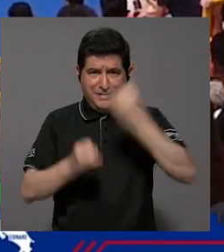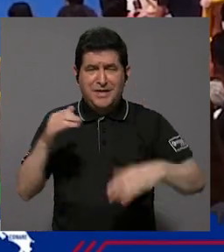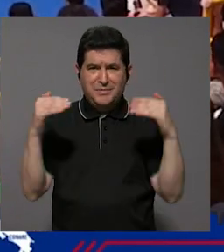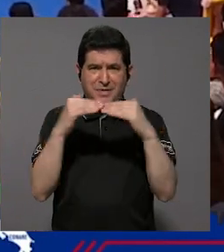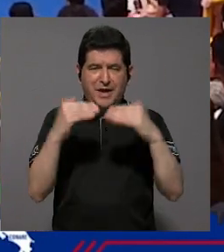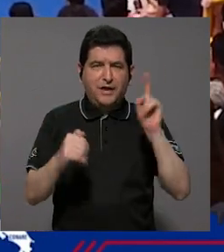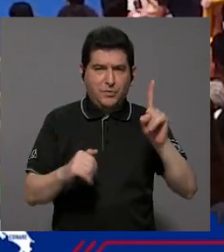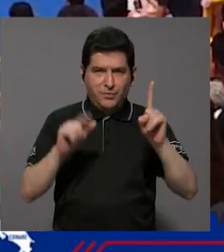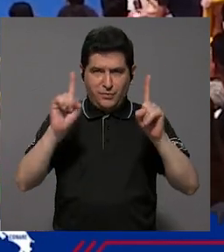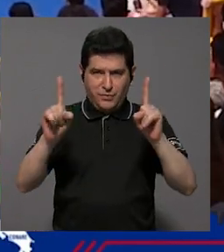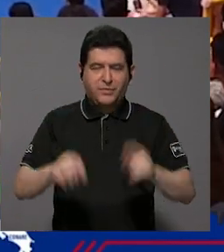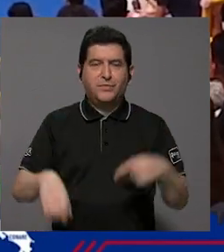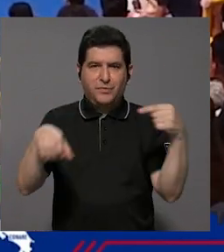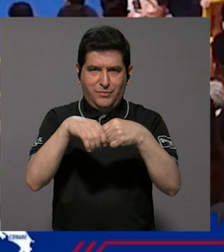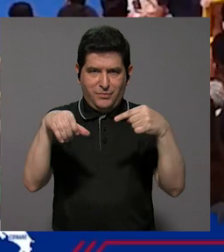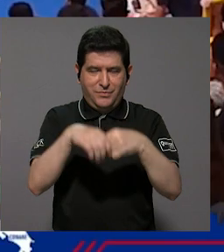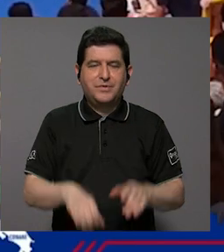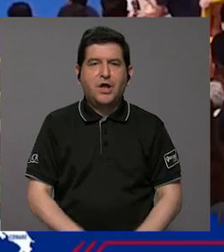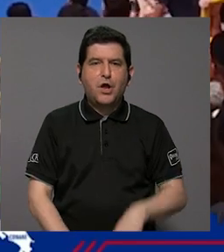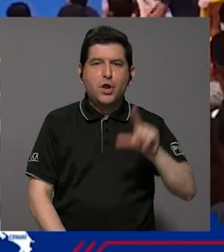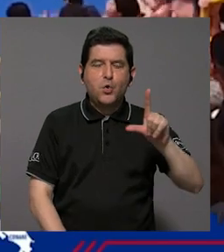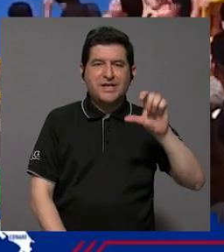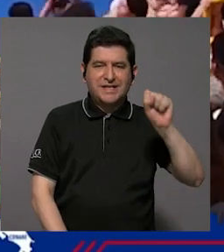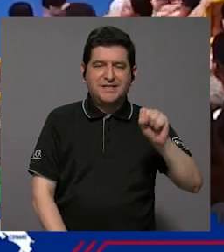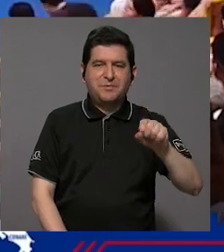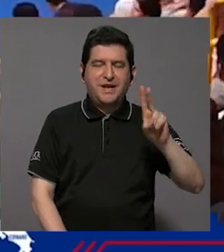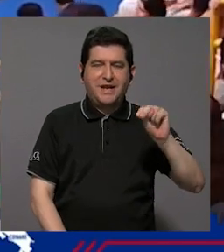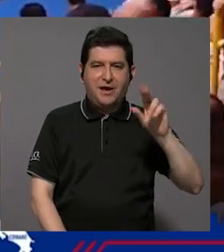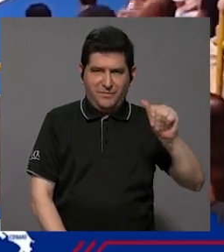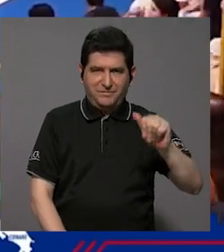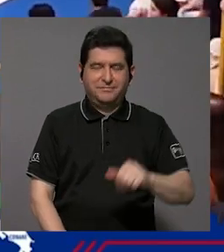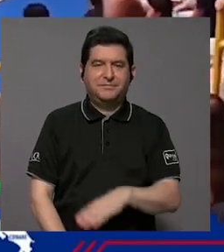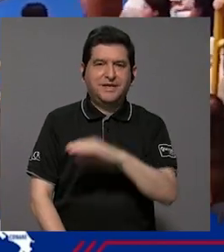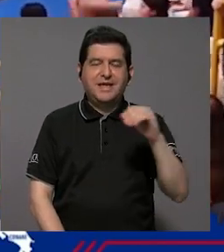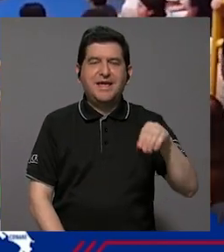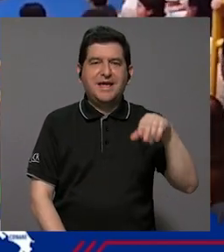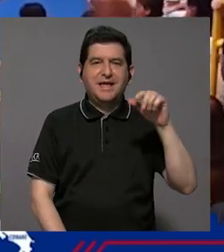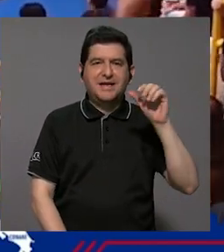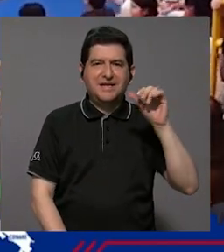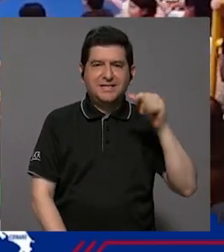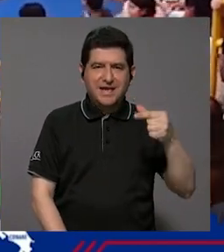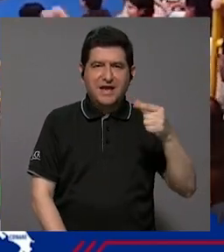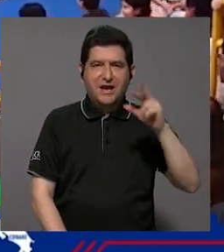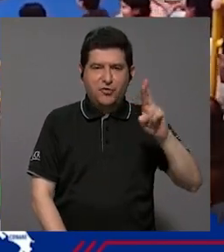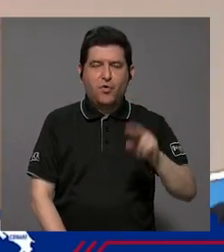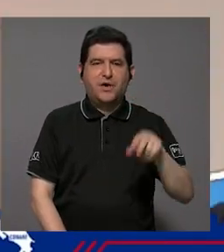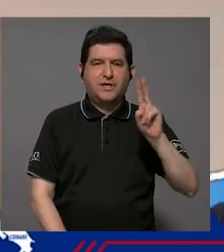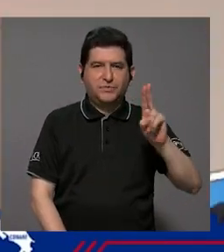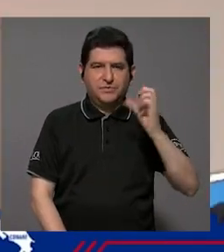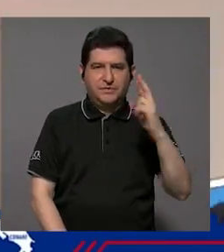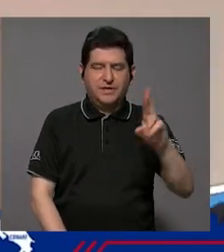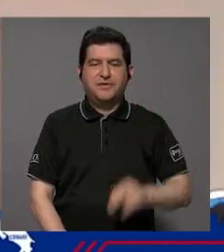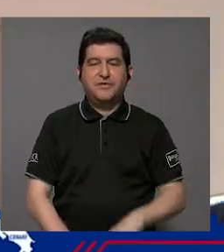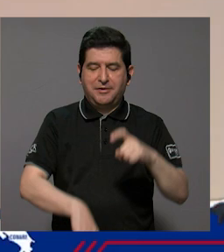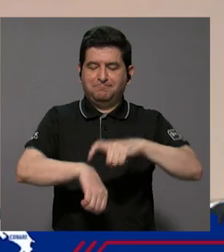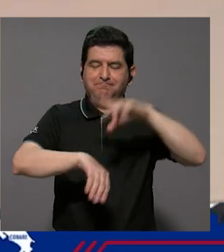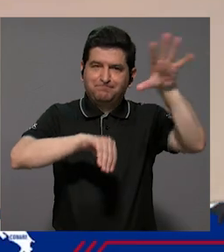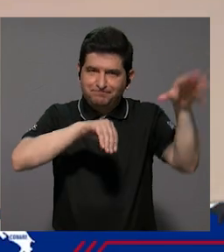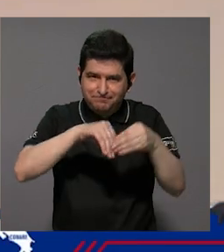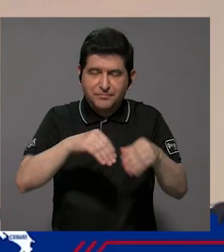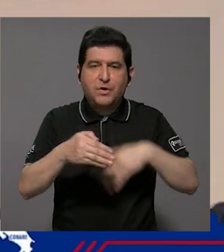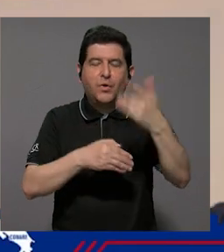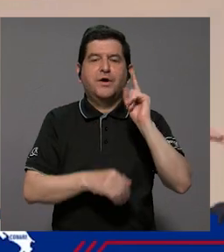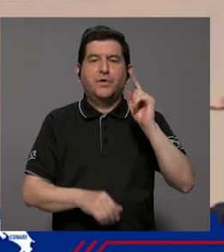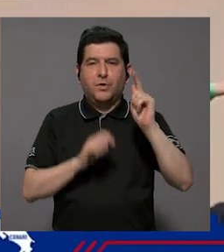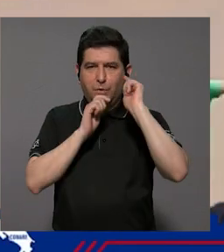empatados 1-1 con goles de Luis Santamaría por la Nacional y Gerald Rojas de la UCR, pasaron a tiempos extra y luego